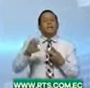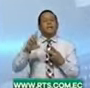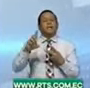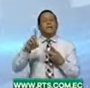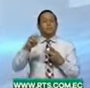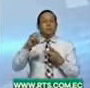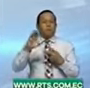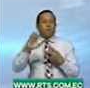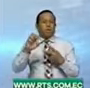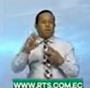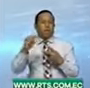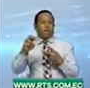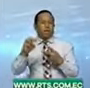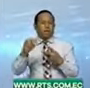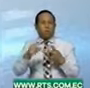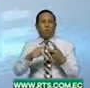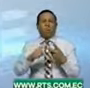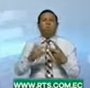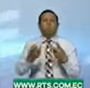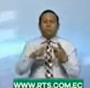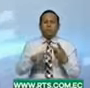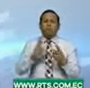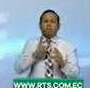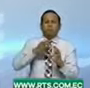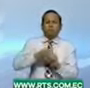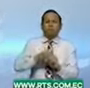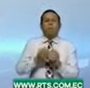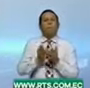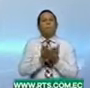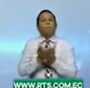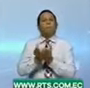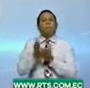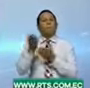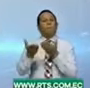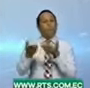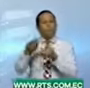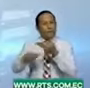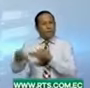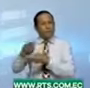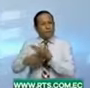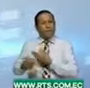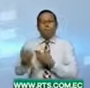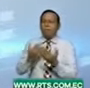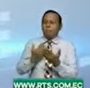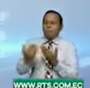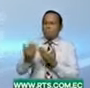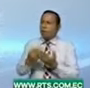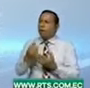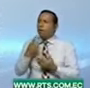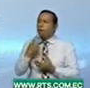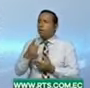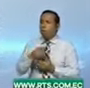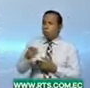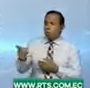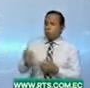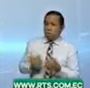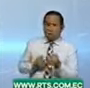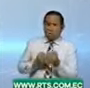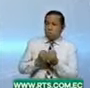la Alianza Unidad Popular Pachacutic, estuvo en la bahía y conversó con los comerciantes. En el momento que voten por un